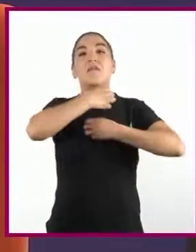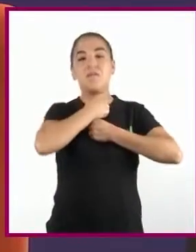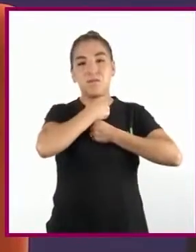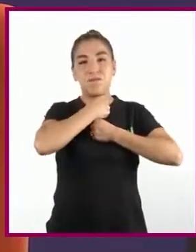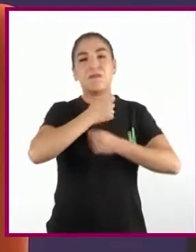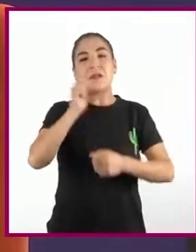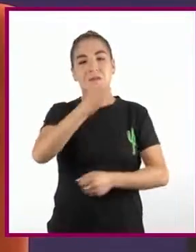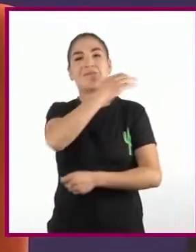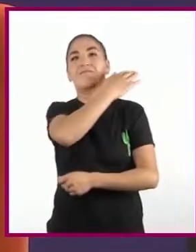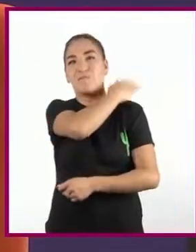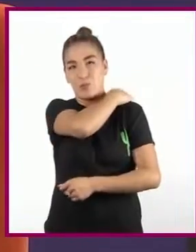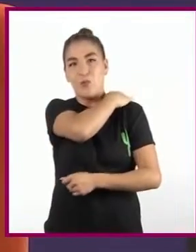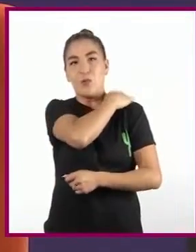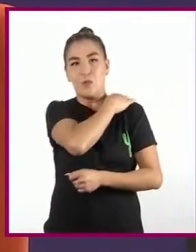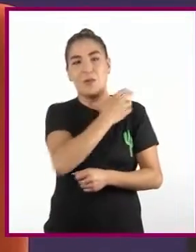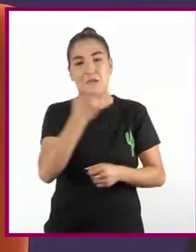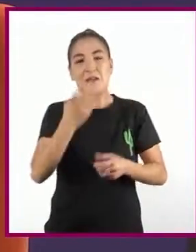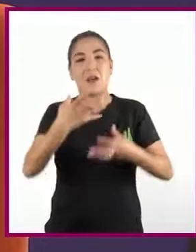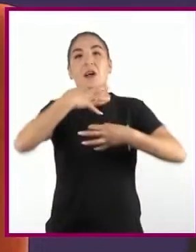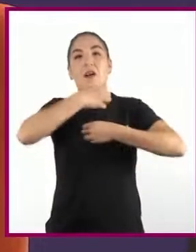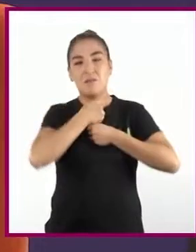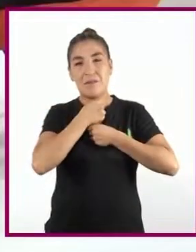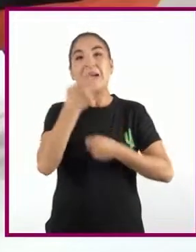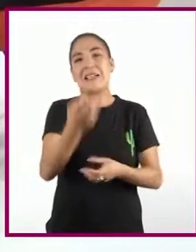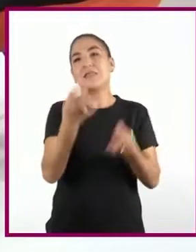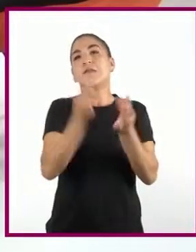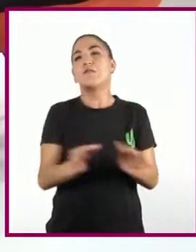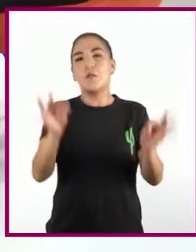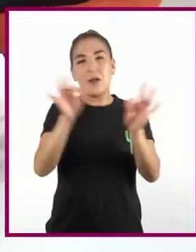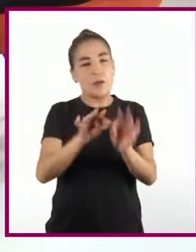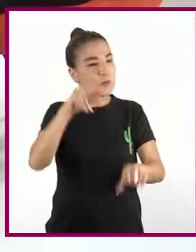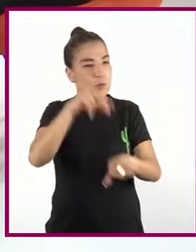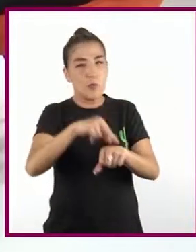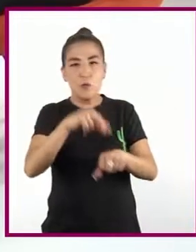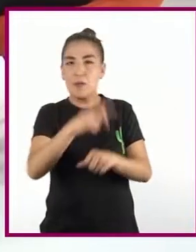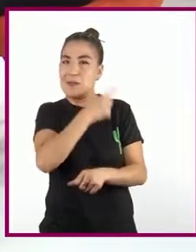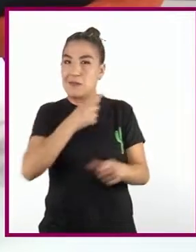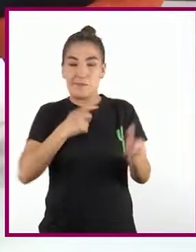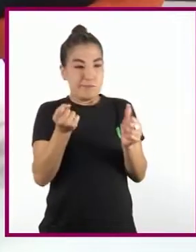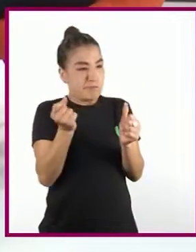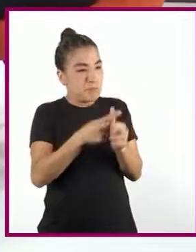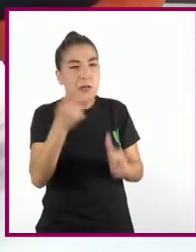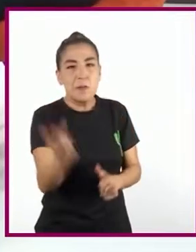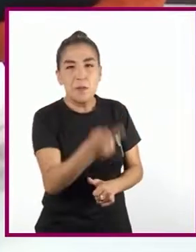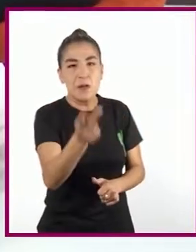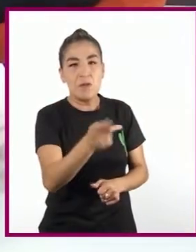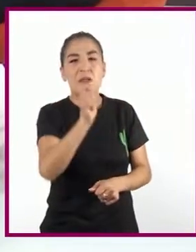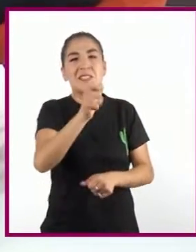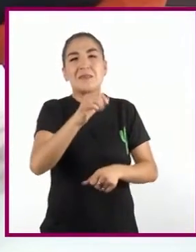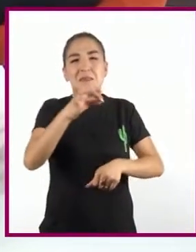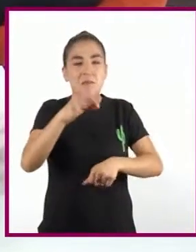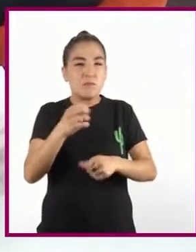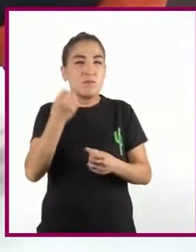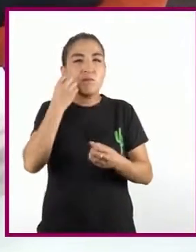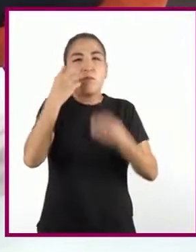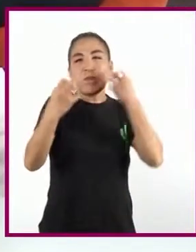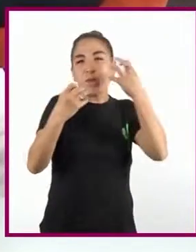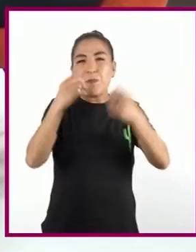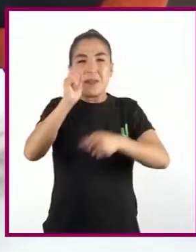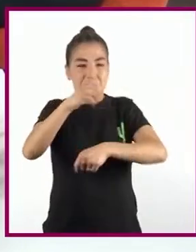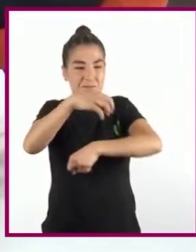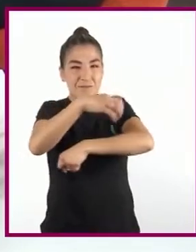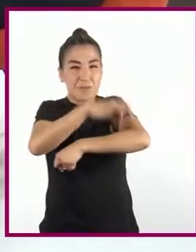bronquios y pulmones. Entonces, eso es muy importante para el médico saber si tenemos desde una pequeña urticaria porque esto puede de alguna